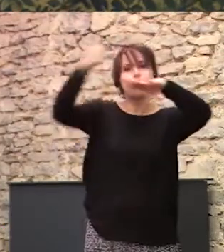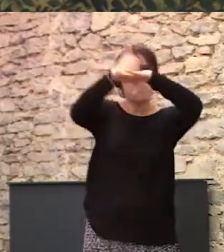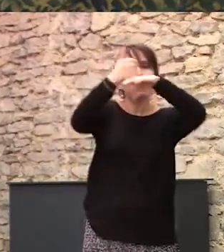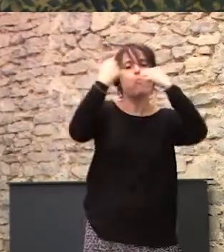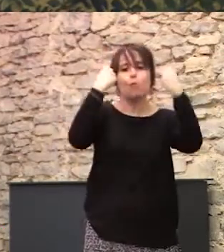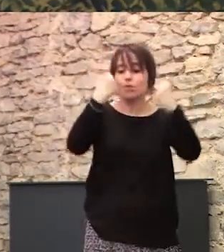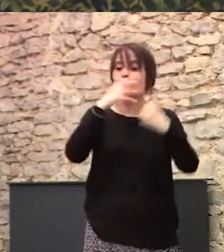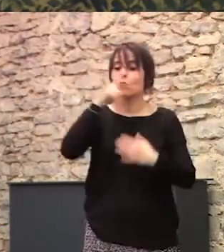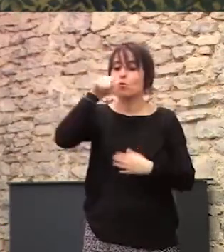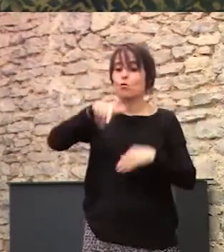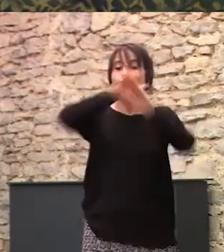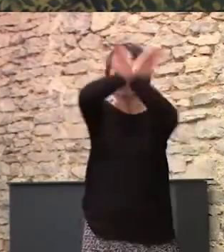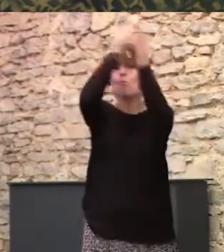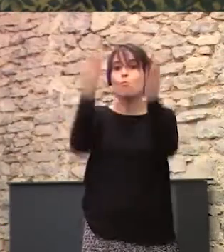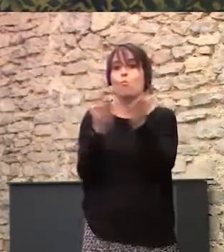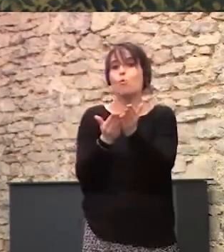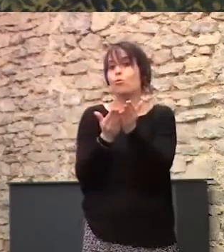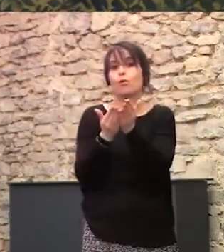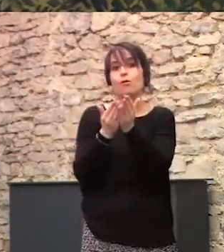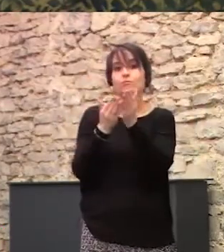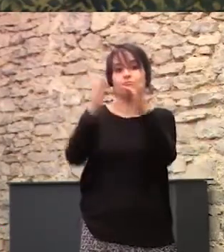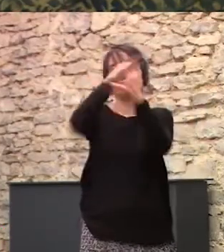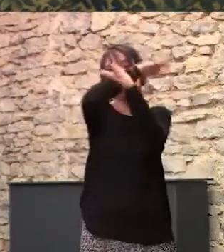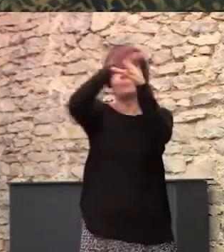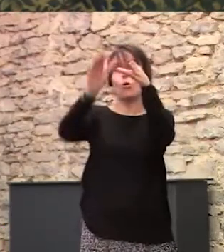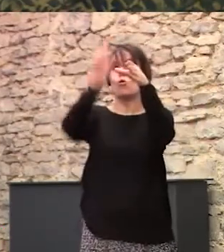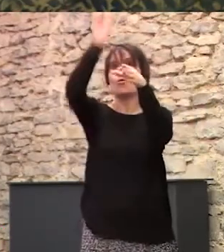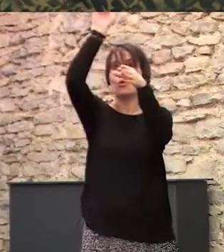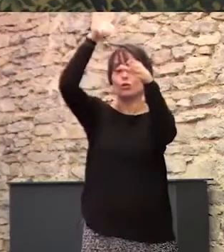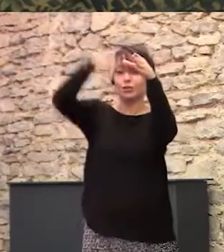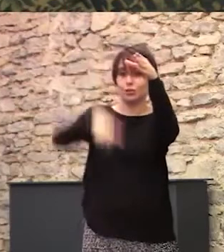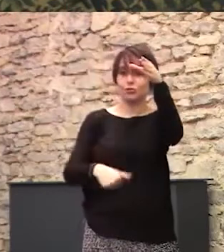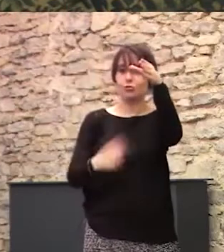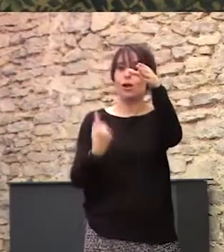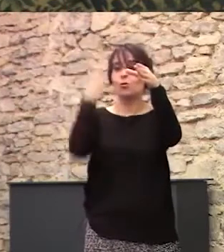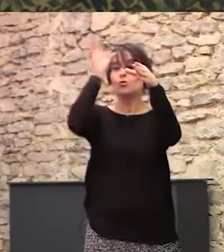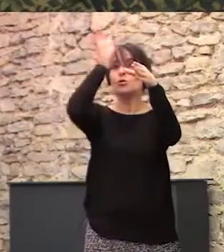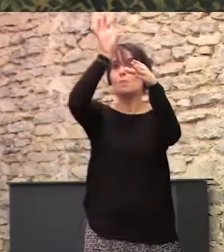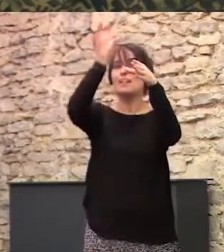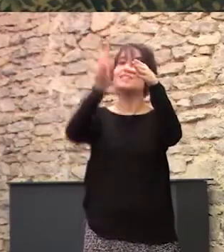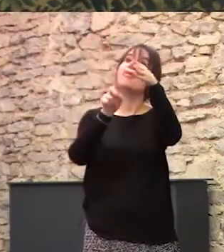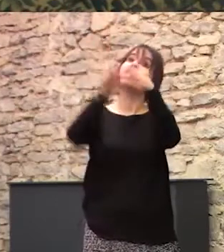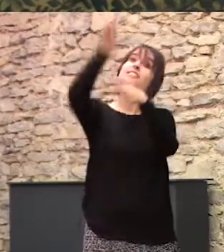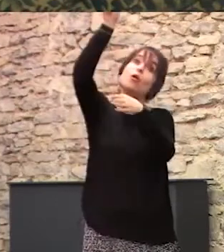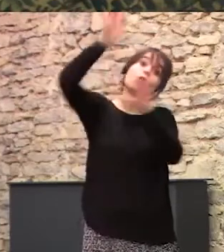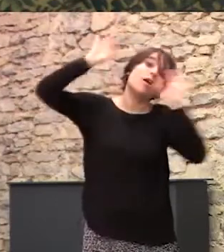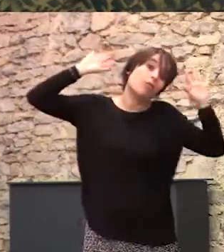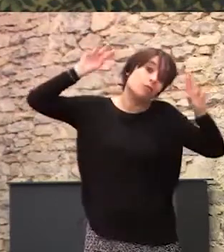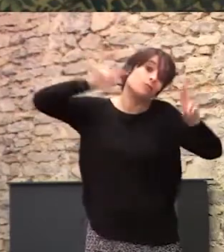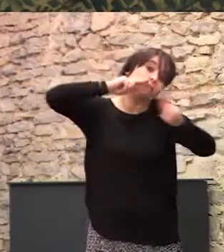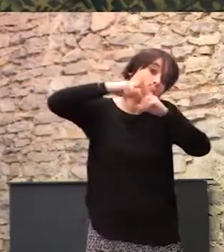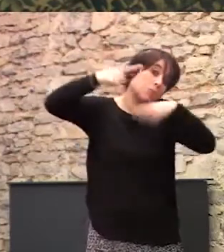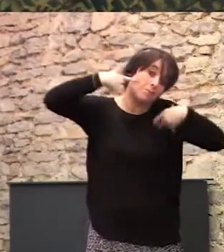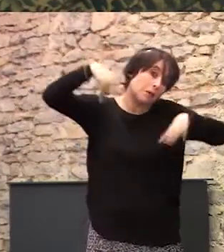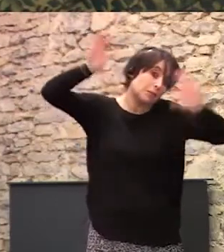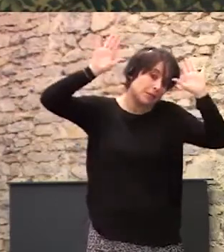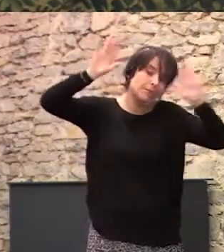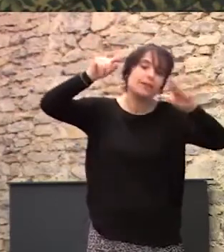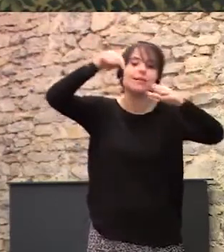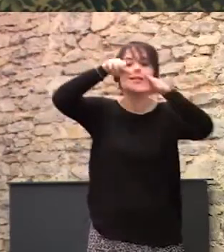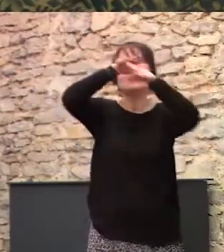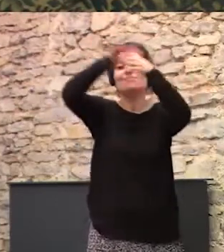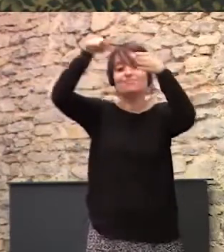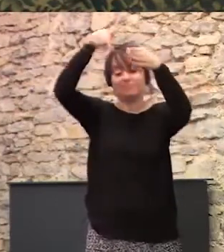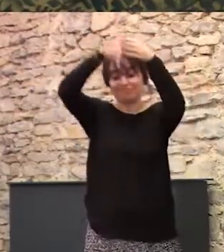aquí el mundo está dividido en norte y sur. Hay países que llaman desarrollados, aunque esto también habrá que verlo, y otros que